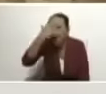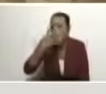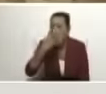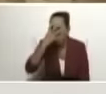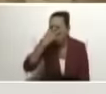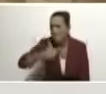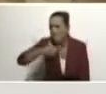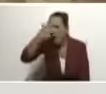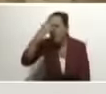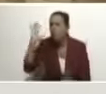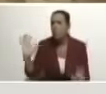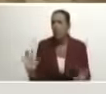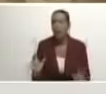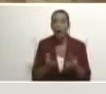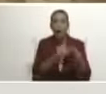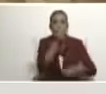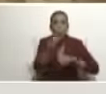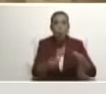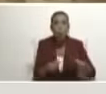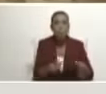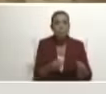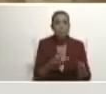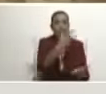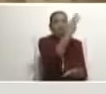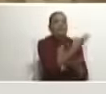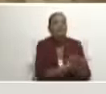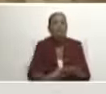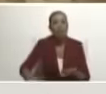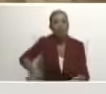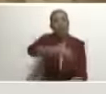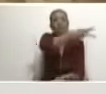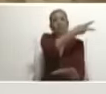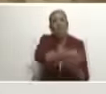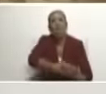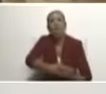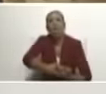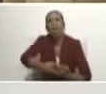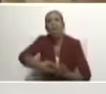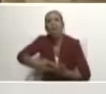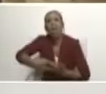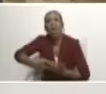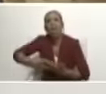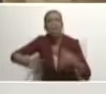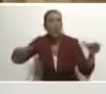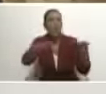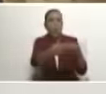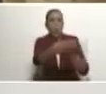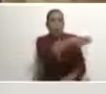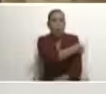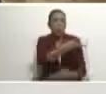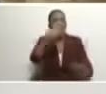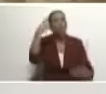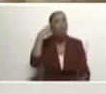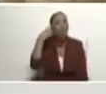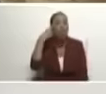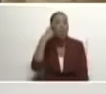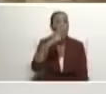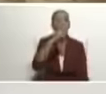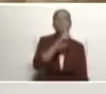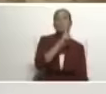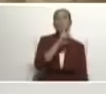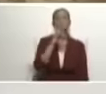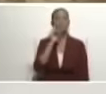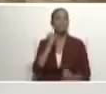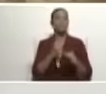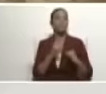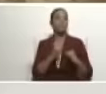ajena la manera rastrera como la gente esta de la extrema derecha de los apellidos, los